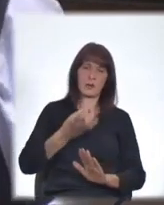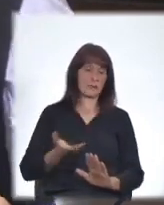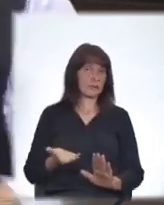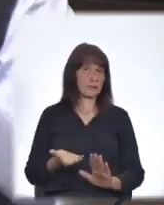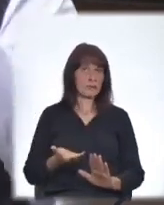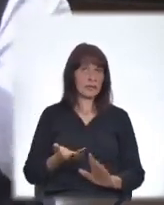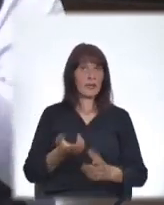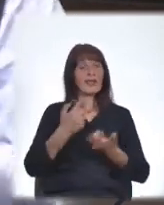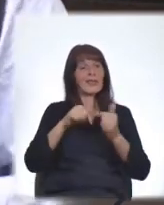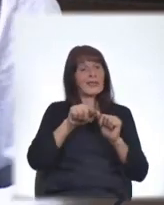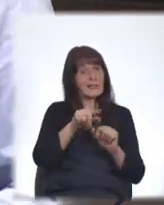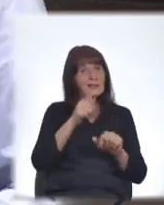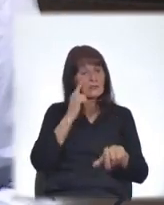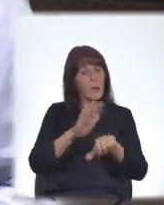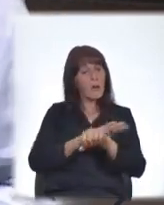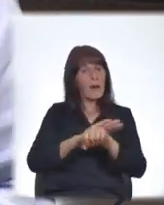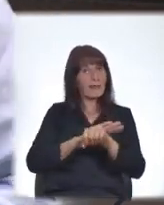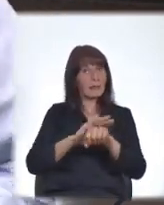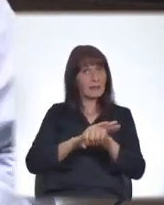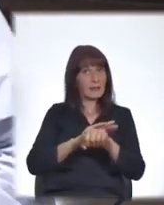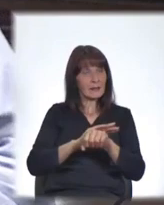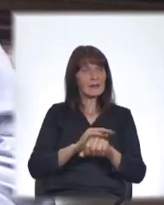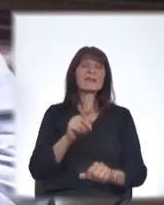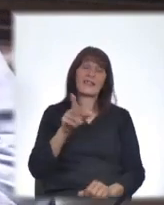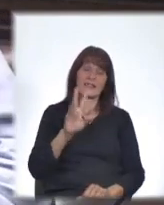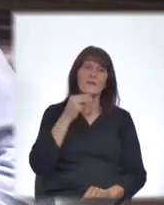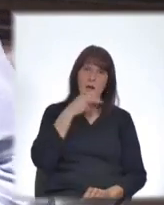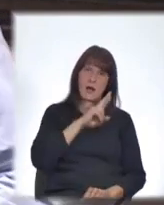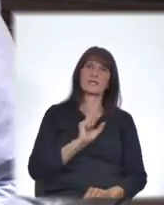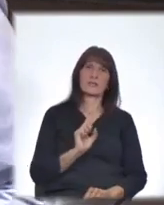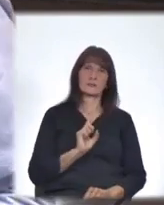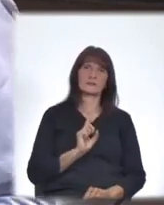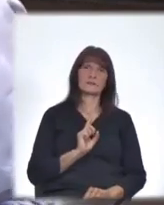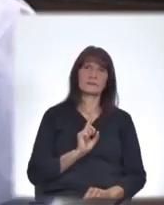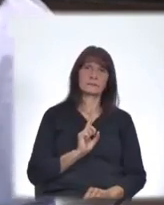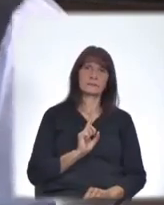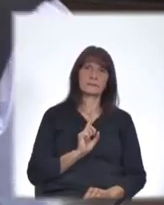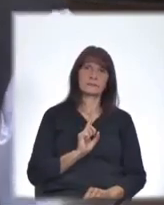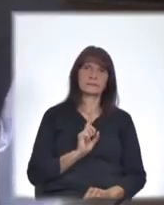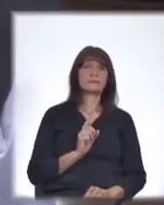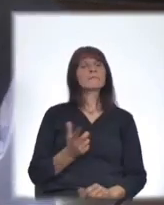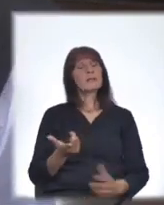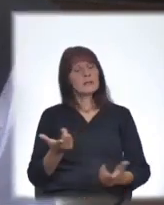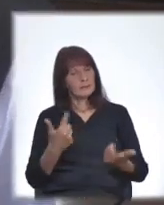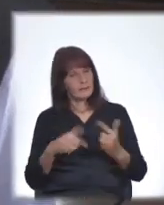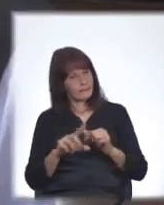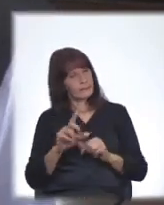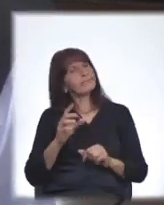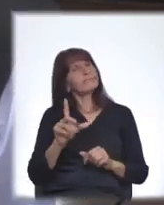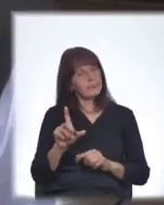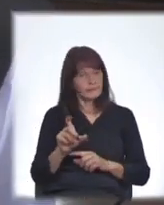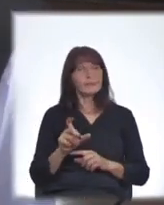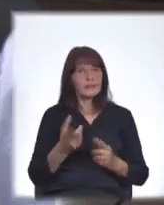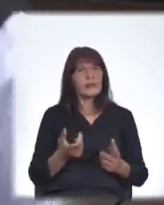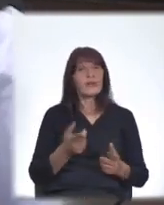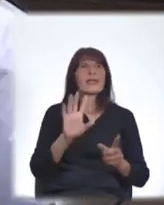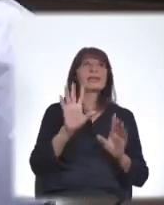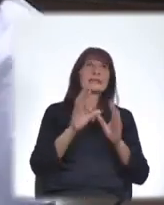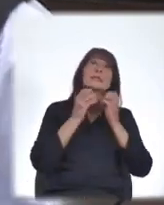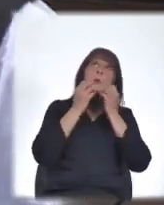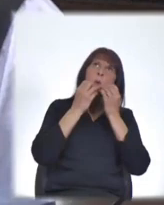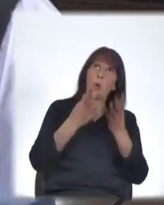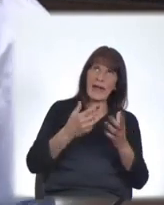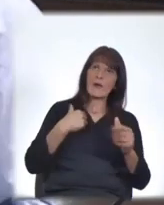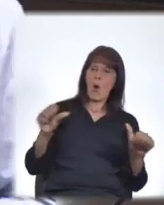Y esa base concreta es falsa, señor presidente. Por supuesto que siempre es bueno ser más